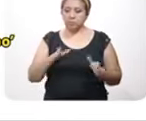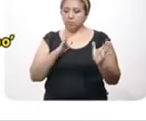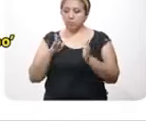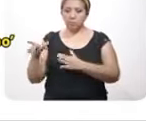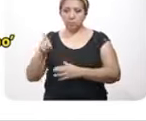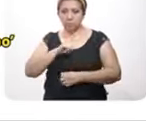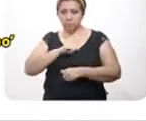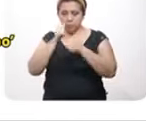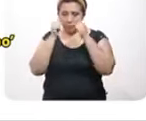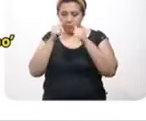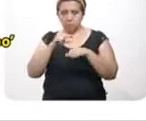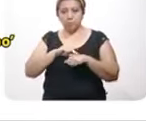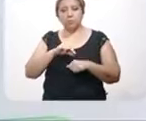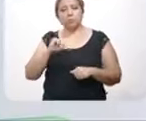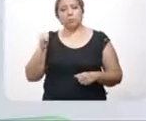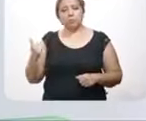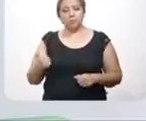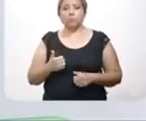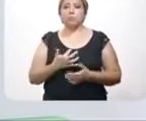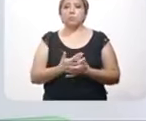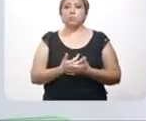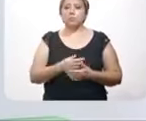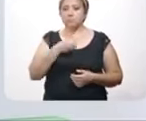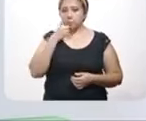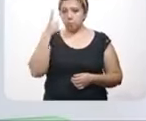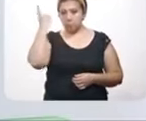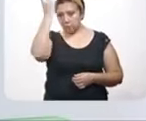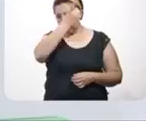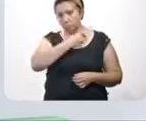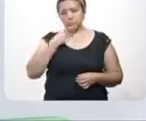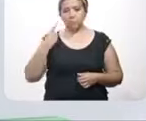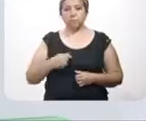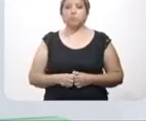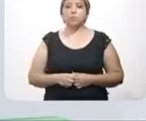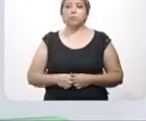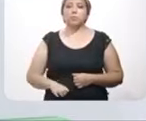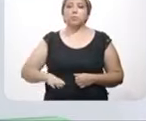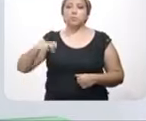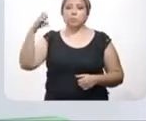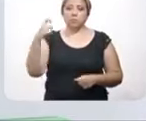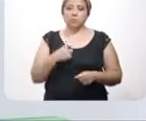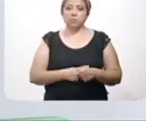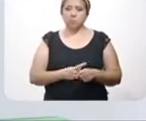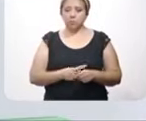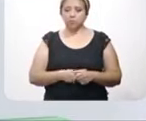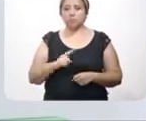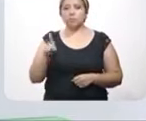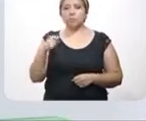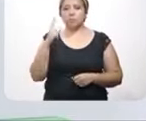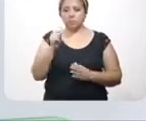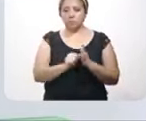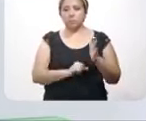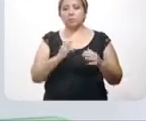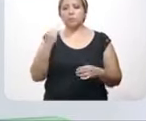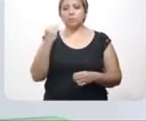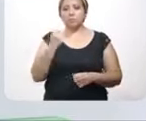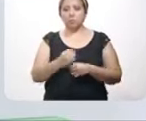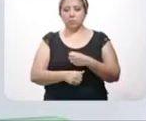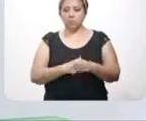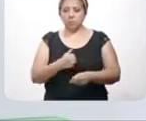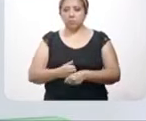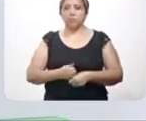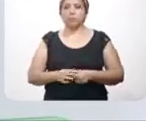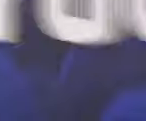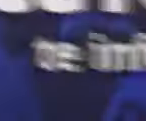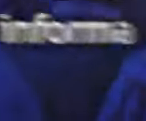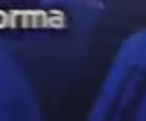hospitales públicos y en aislamiento total. Hay otros pacientes a la espera de diagnóstico. El rango de edad de los casos es de un mes a